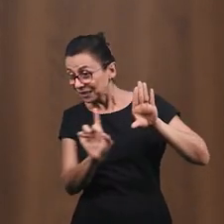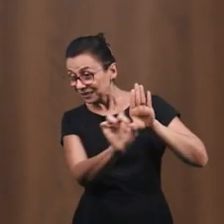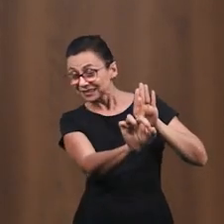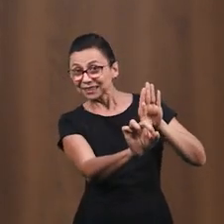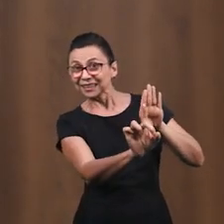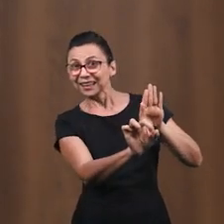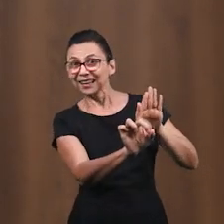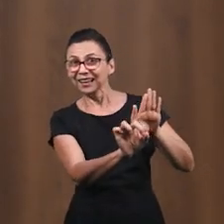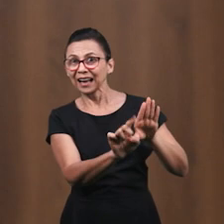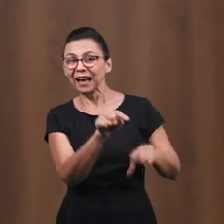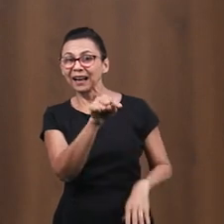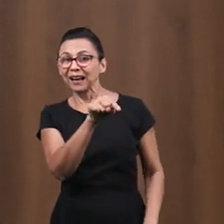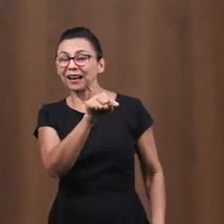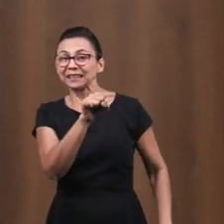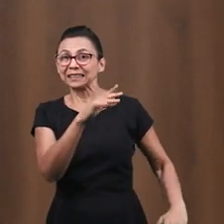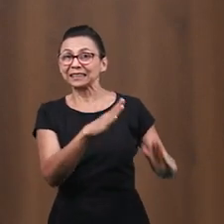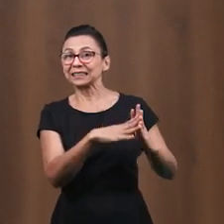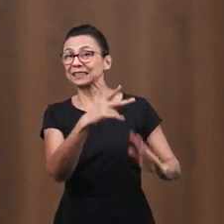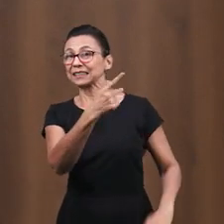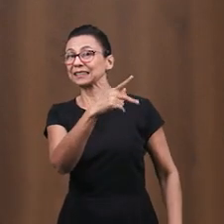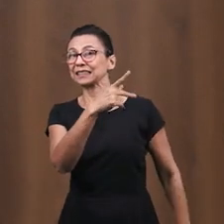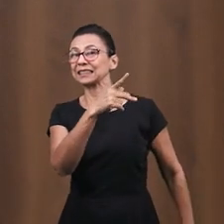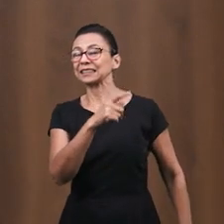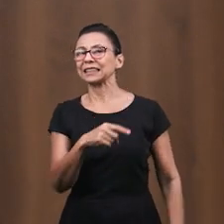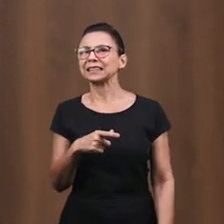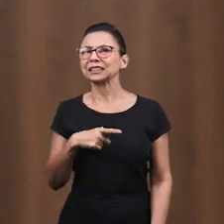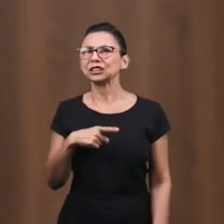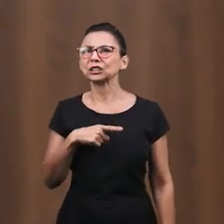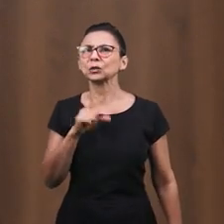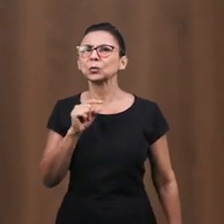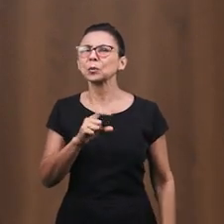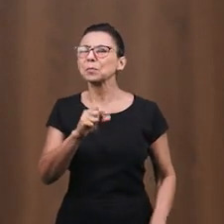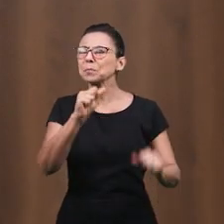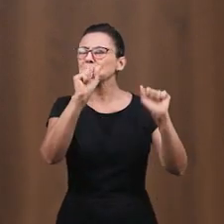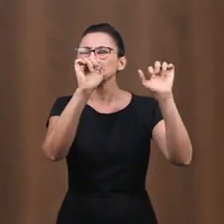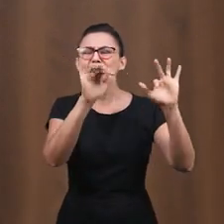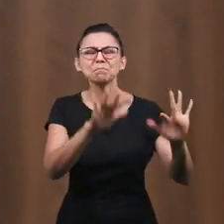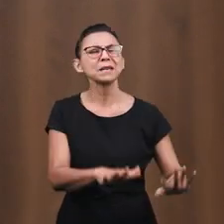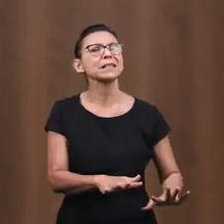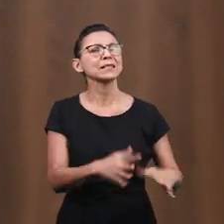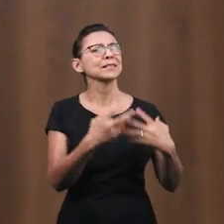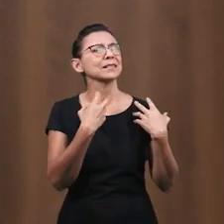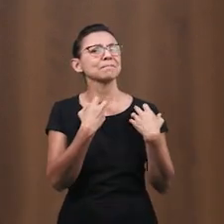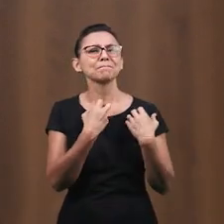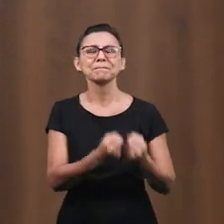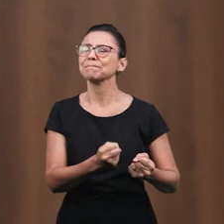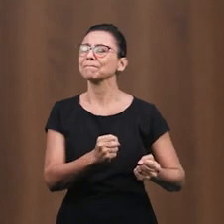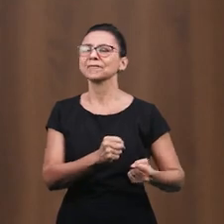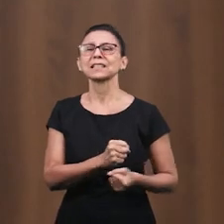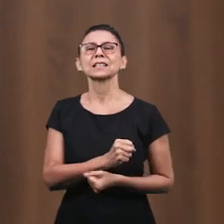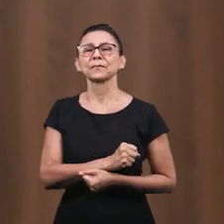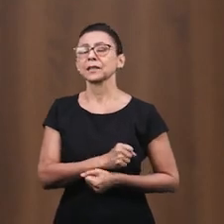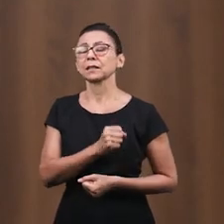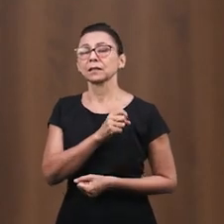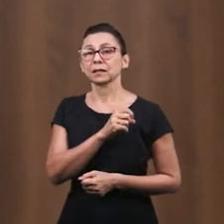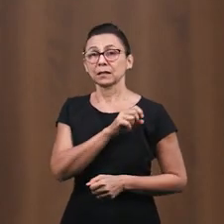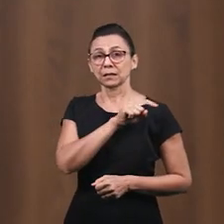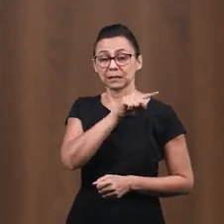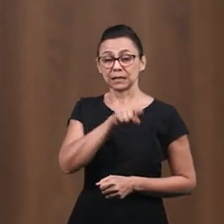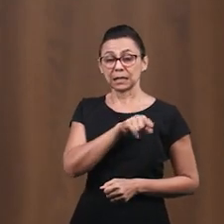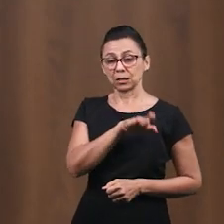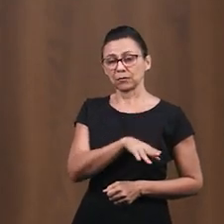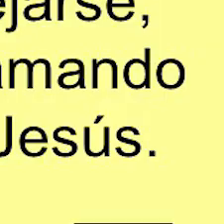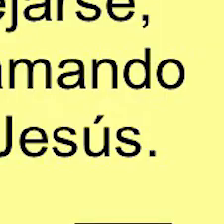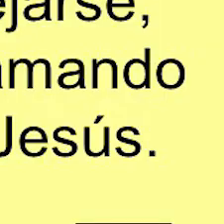él entre. Y allí en su casa, Zaqueo recibió una grande bendición. Él le dijo así a Jesús: